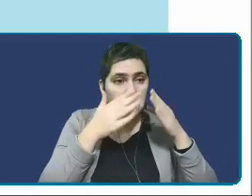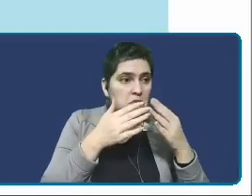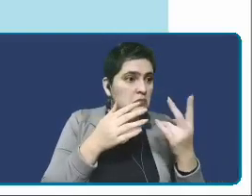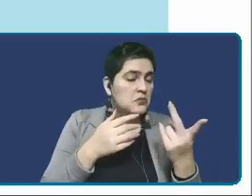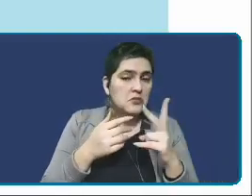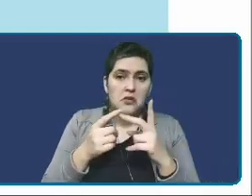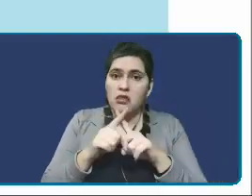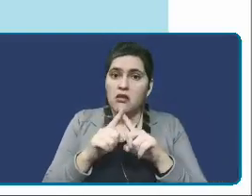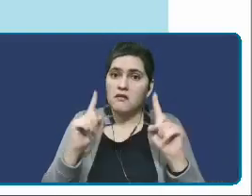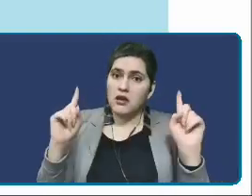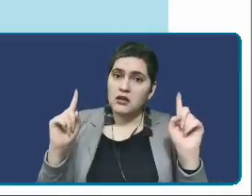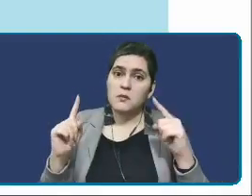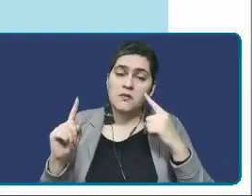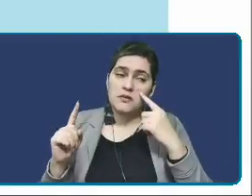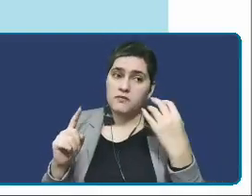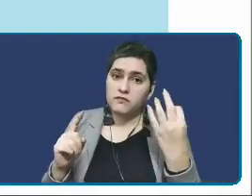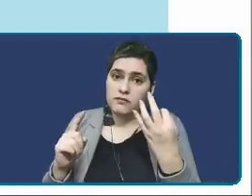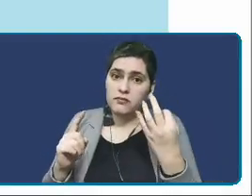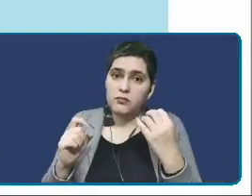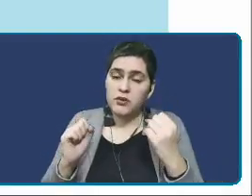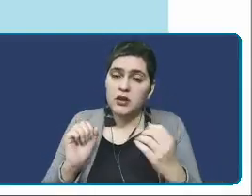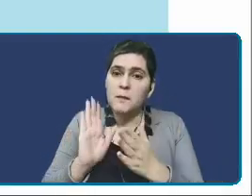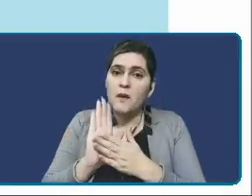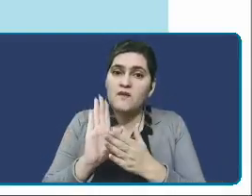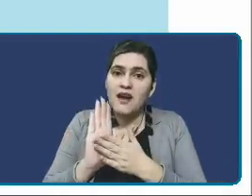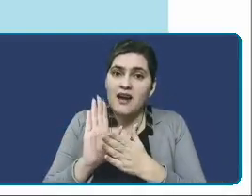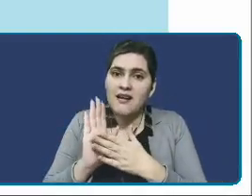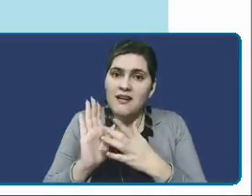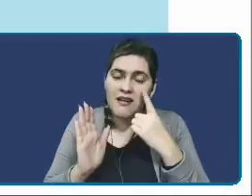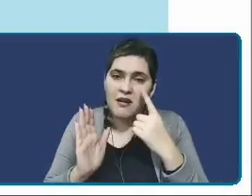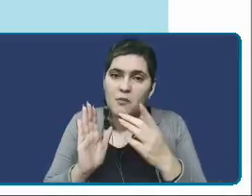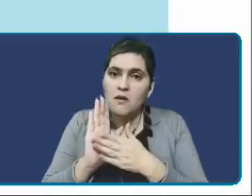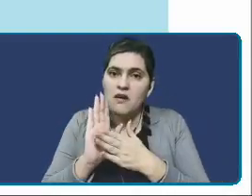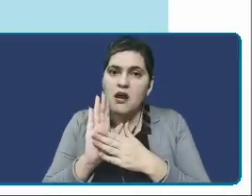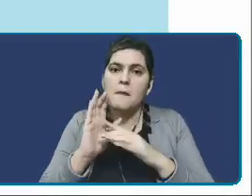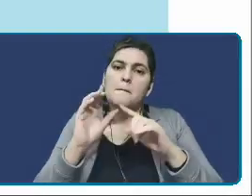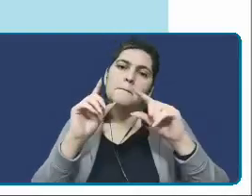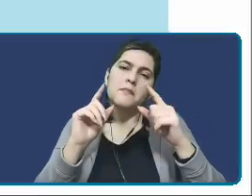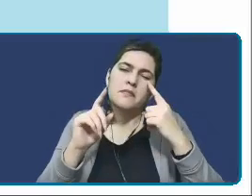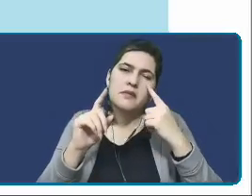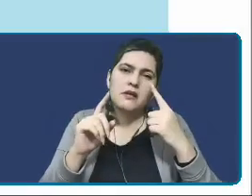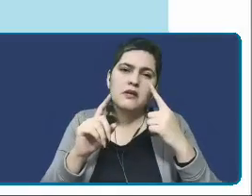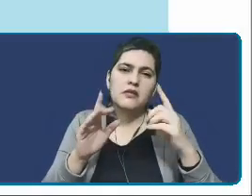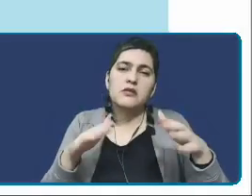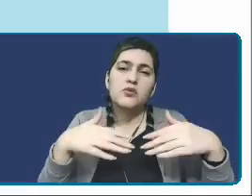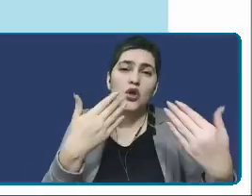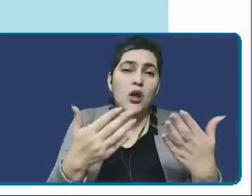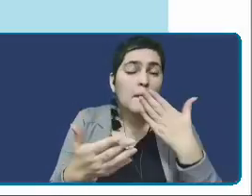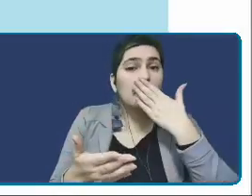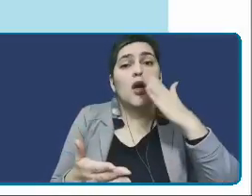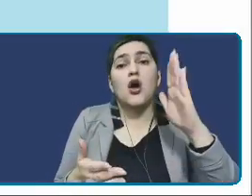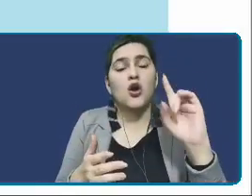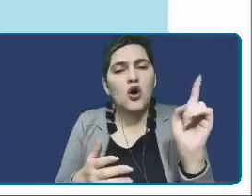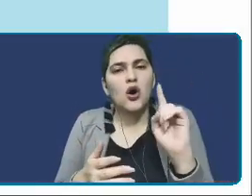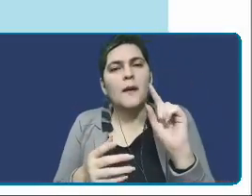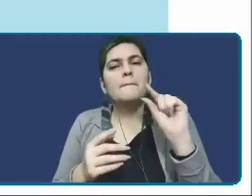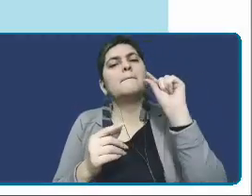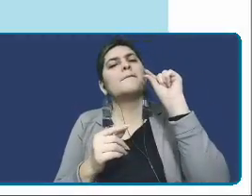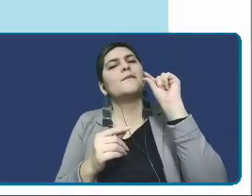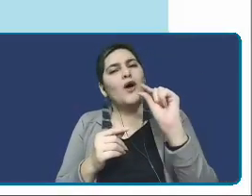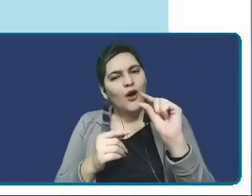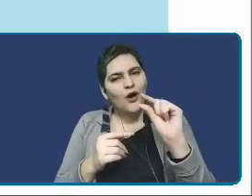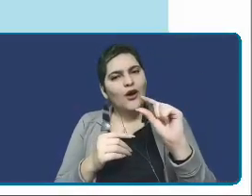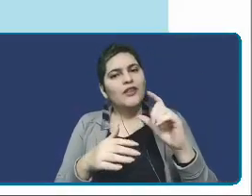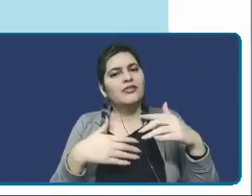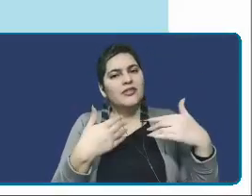una evidencia de que podría ser. Toda esta evidencia es bajita, ya no es así como que lo doy y voy a tener la mejoría, sino que es un poco, pero sí es más